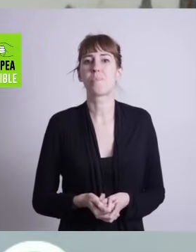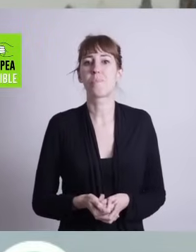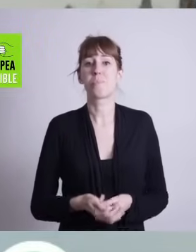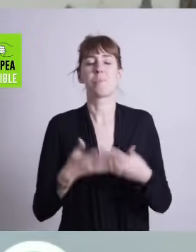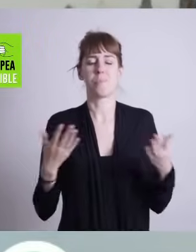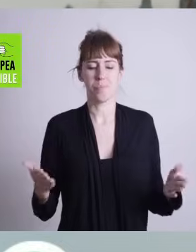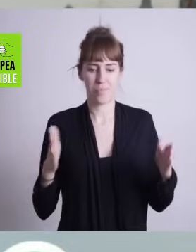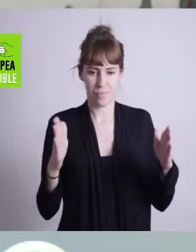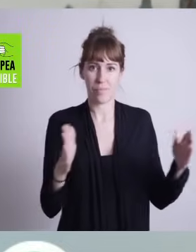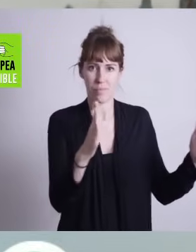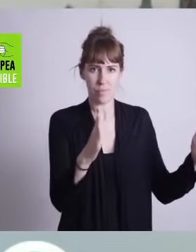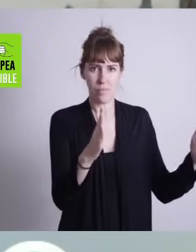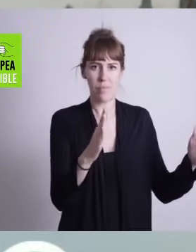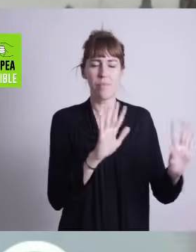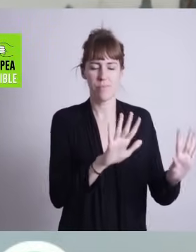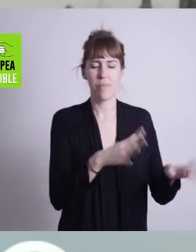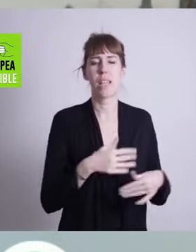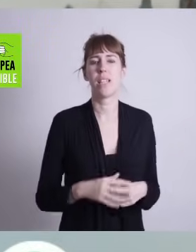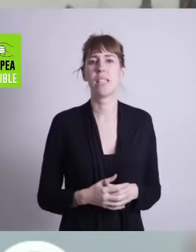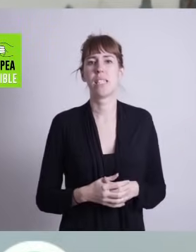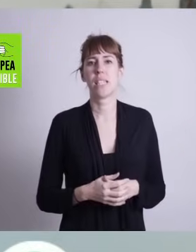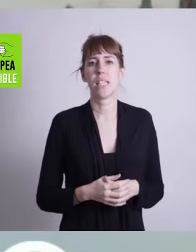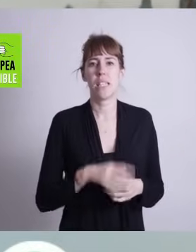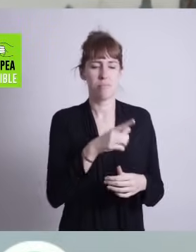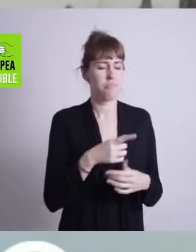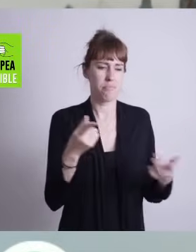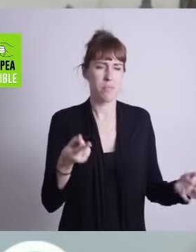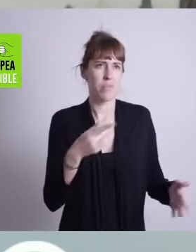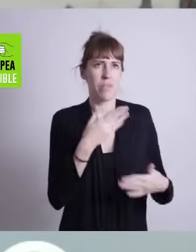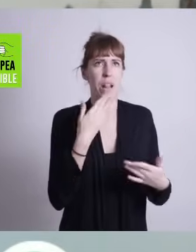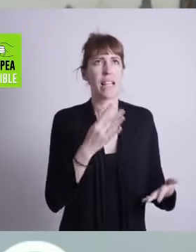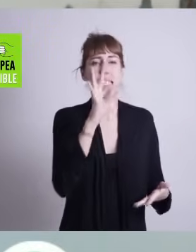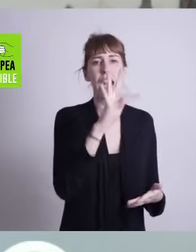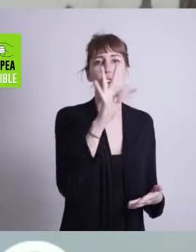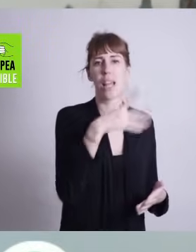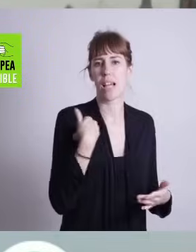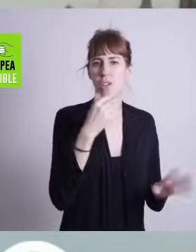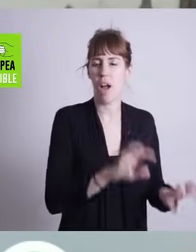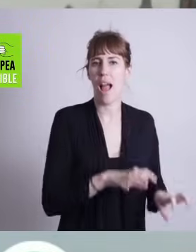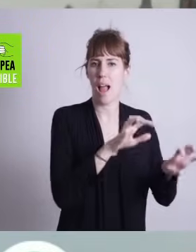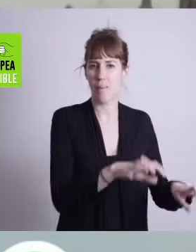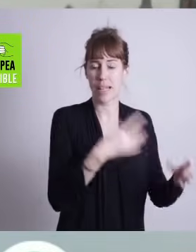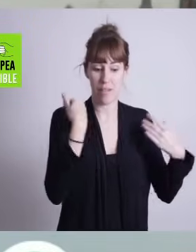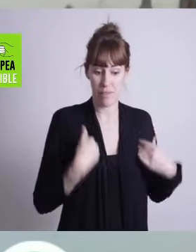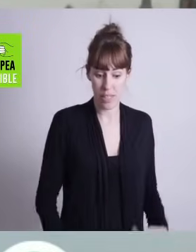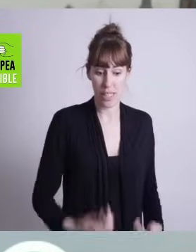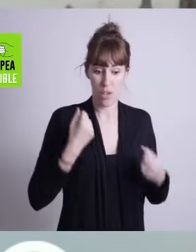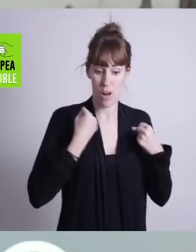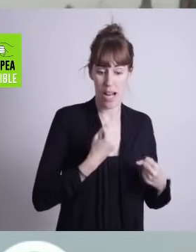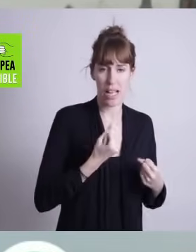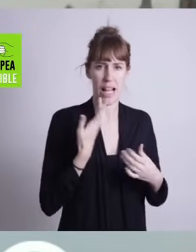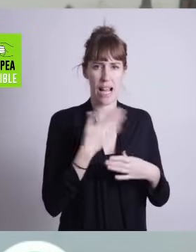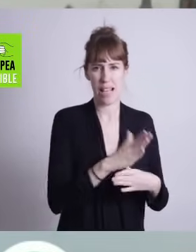o sea, por un lado es aprender lo que es la parte teórica, la parte de nuestra anatomía física y nuestra anatomía energética